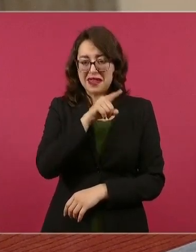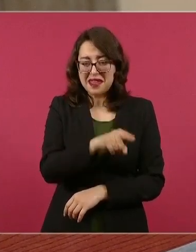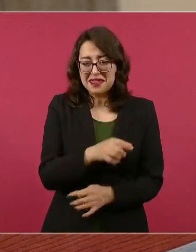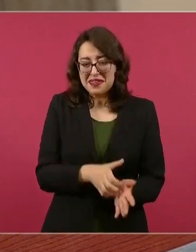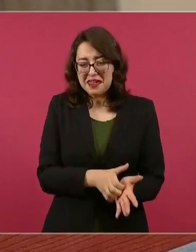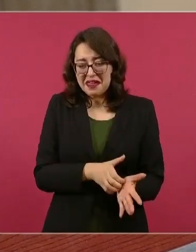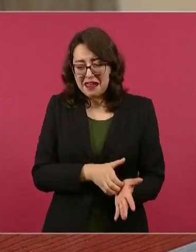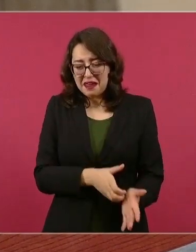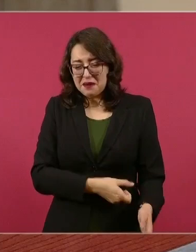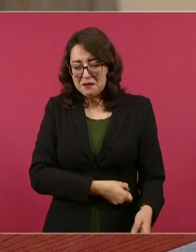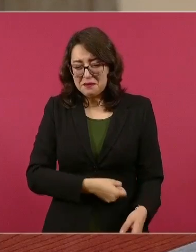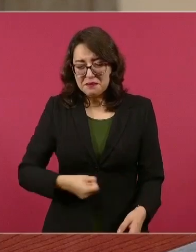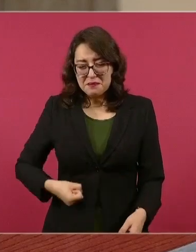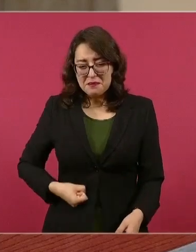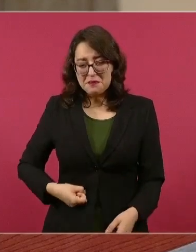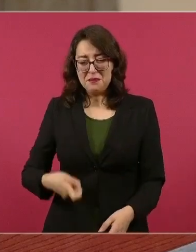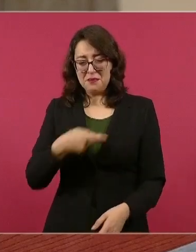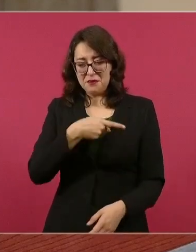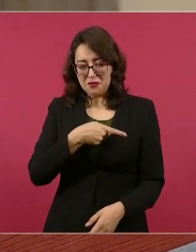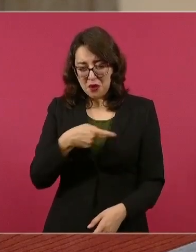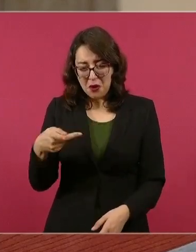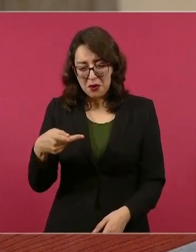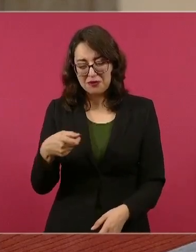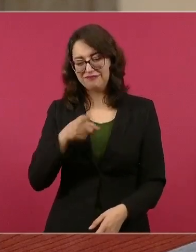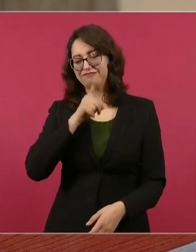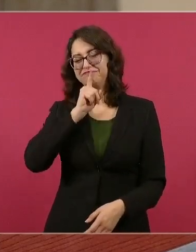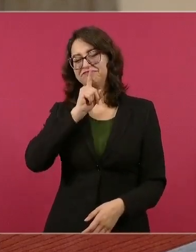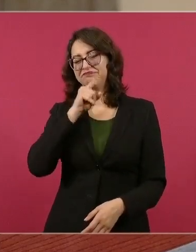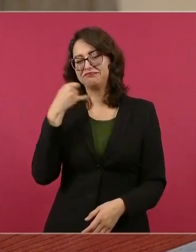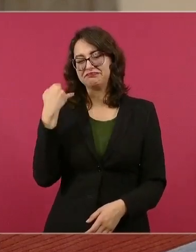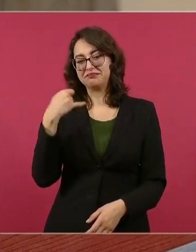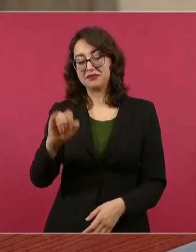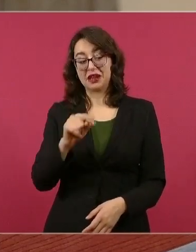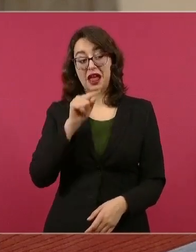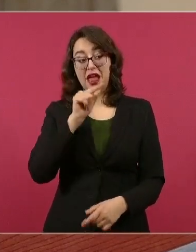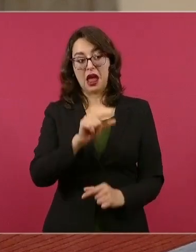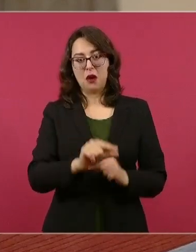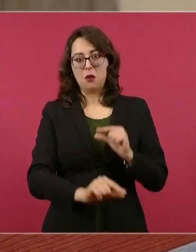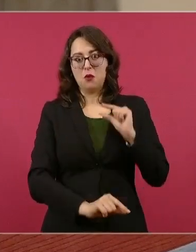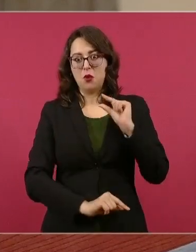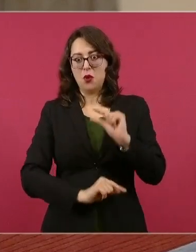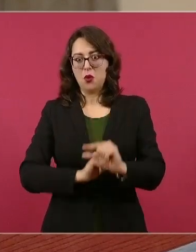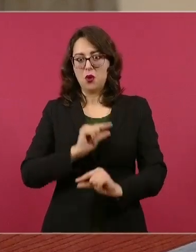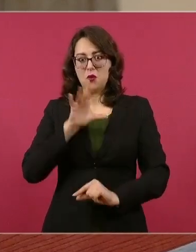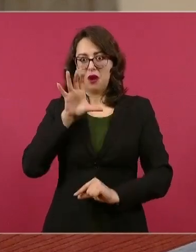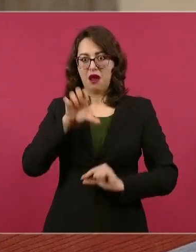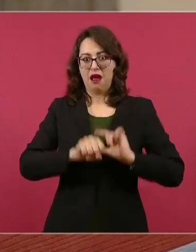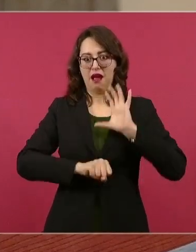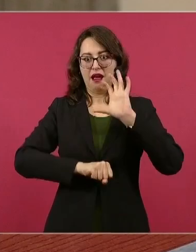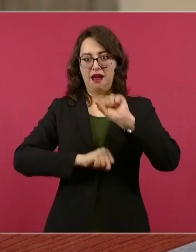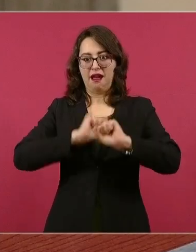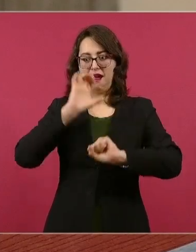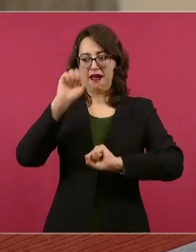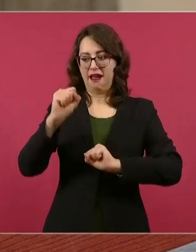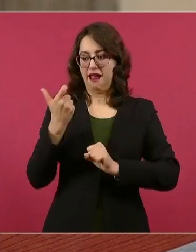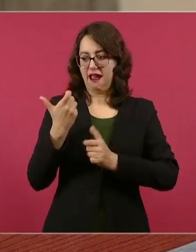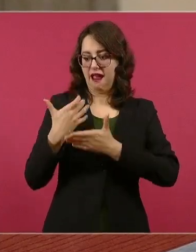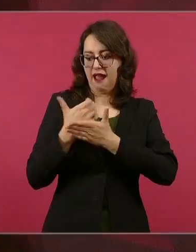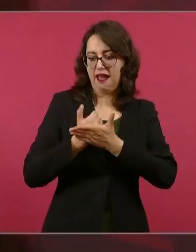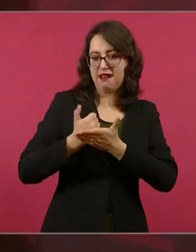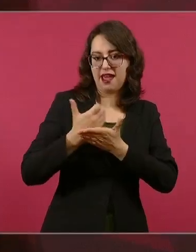austeridad republicana o la pobreza franciscana, sino el ascenso social que el presidente tanto